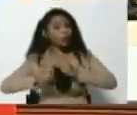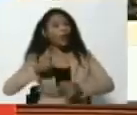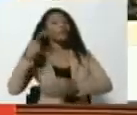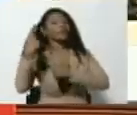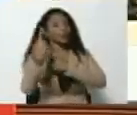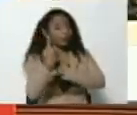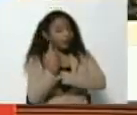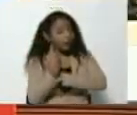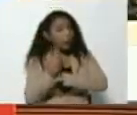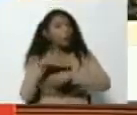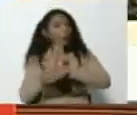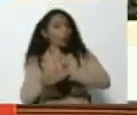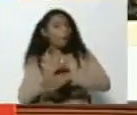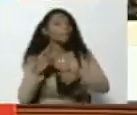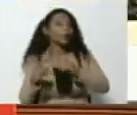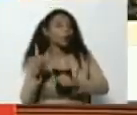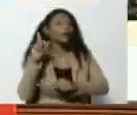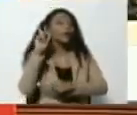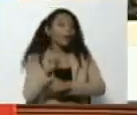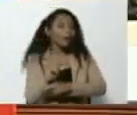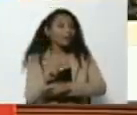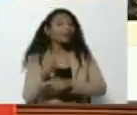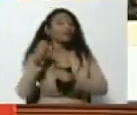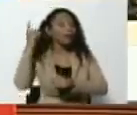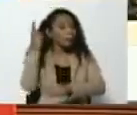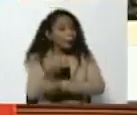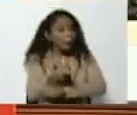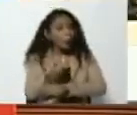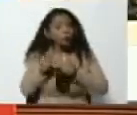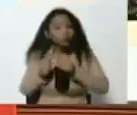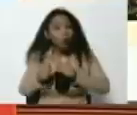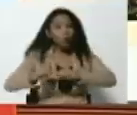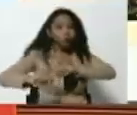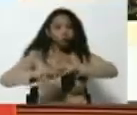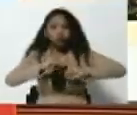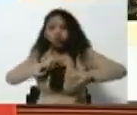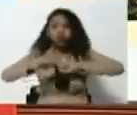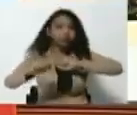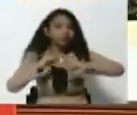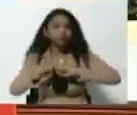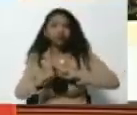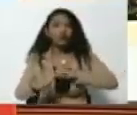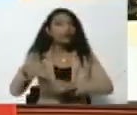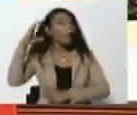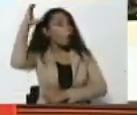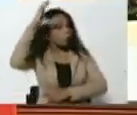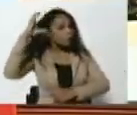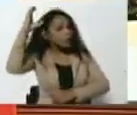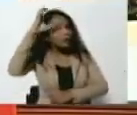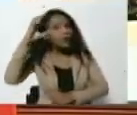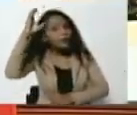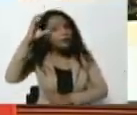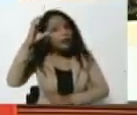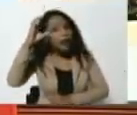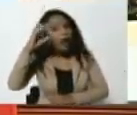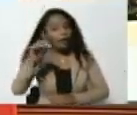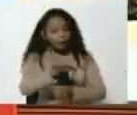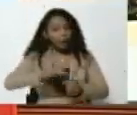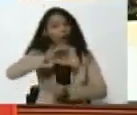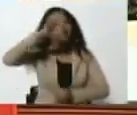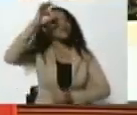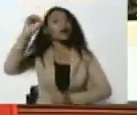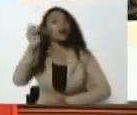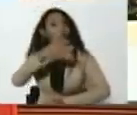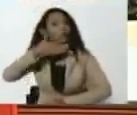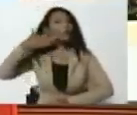cuidarnos, pero también debemos mantenernos movilizados en la conciencia, en el alma, en la